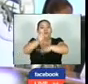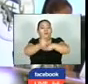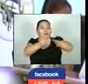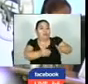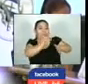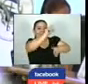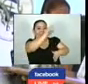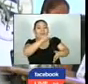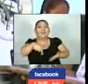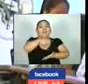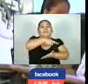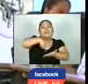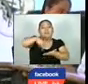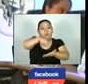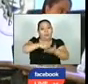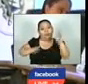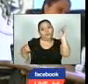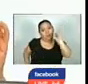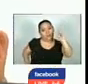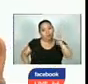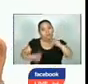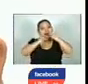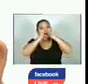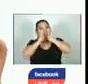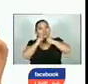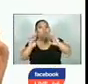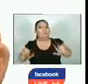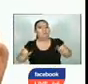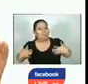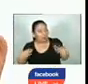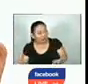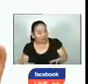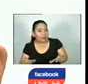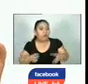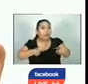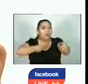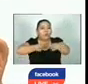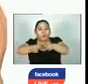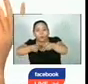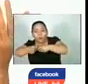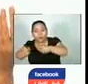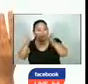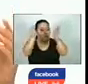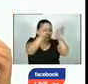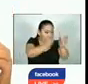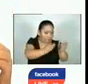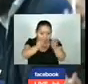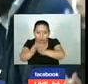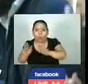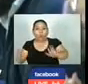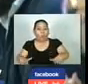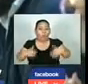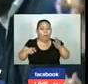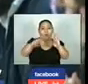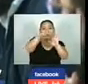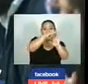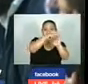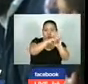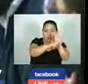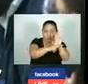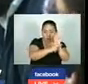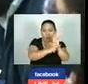Centro Histórico de San Salvador. La propuesta pretende moderar el ordenamiento territorial, las condiciones, requisitos,